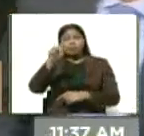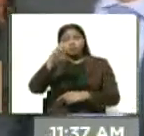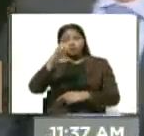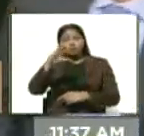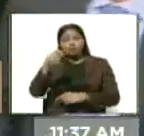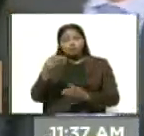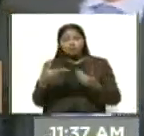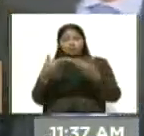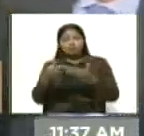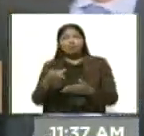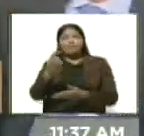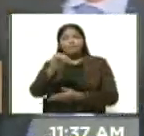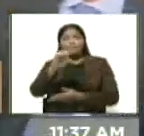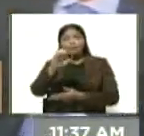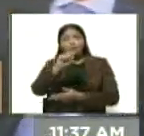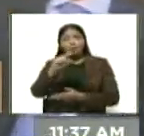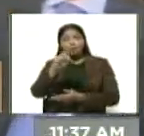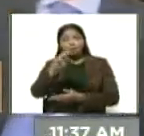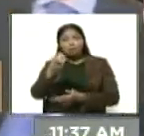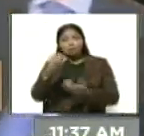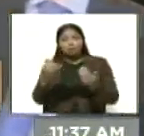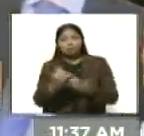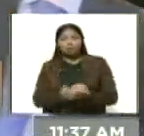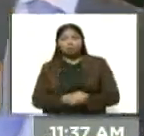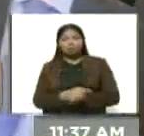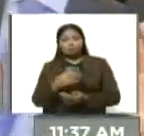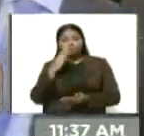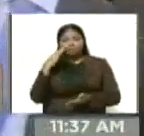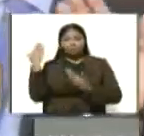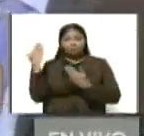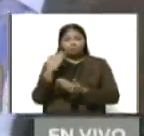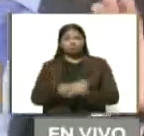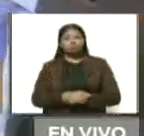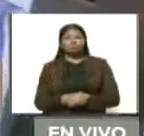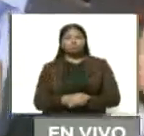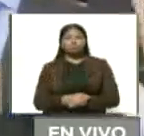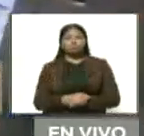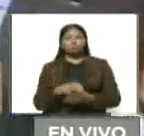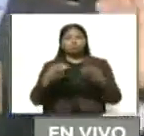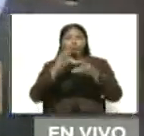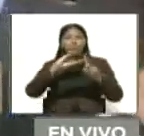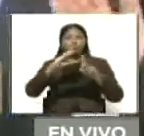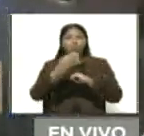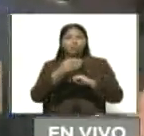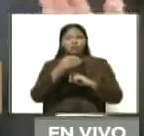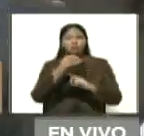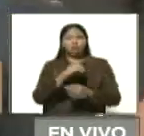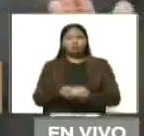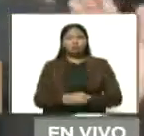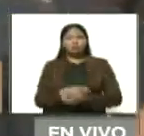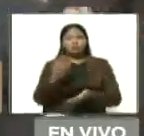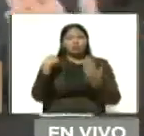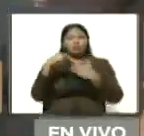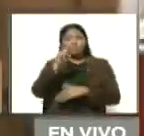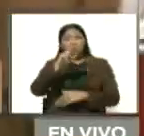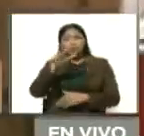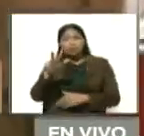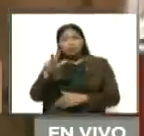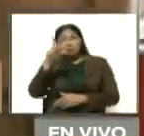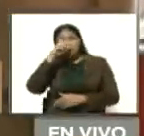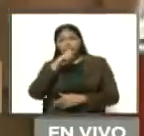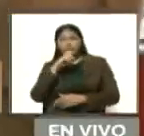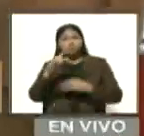Recibe el maestro Manuel Moreno. El Grupo Cultural Herencia, desde hace 23 años, de la Universidad